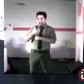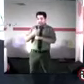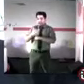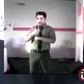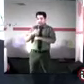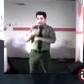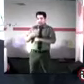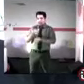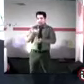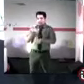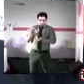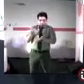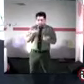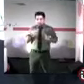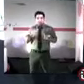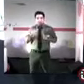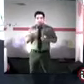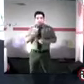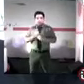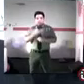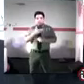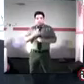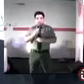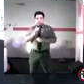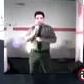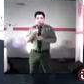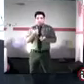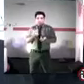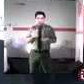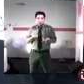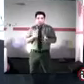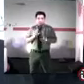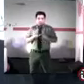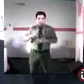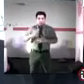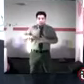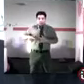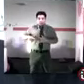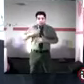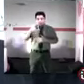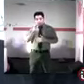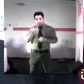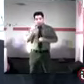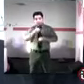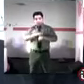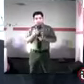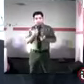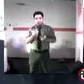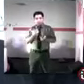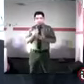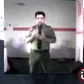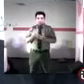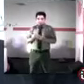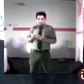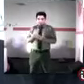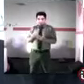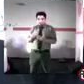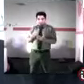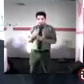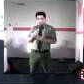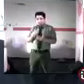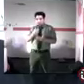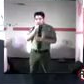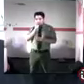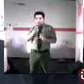en la impunidad. Y ningún ni el gobierno del Partido Acción Nacional pasado tuvo ni siquiera